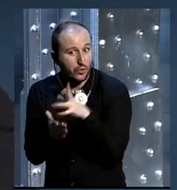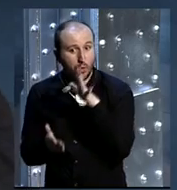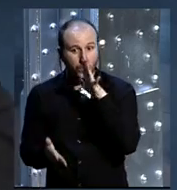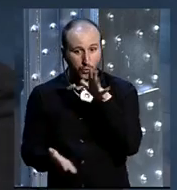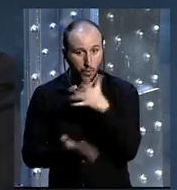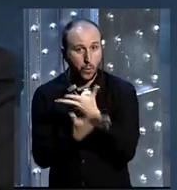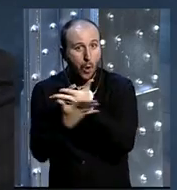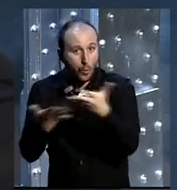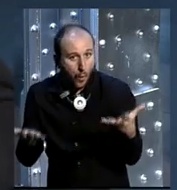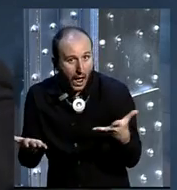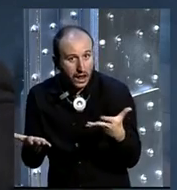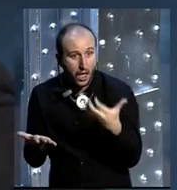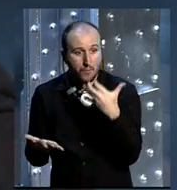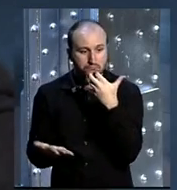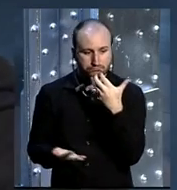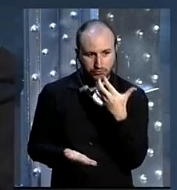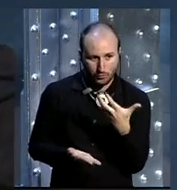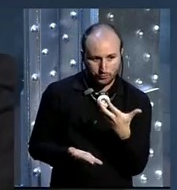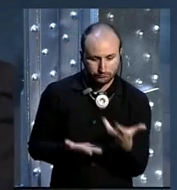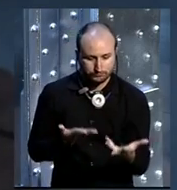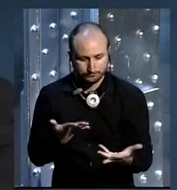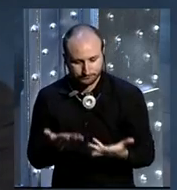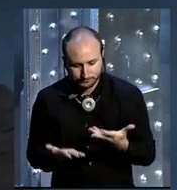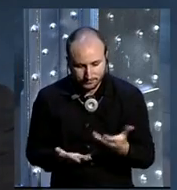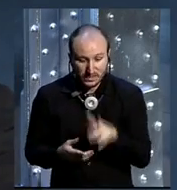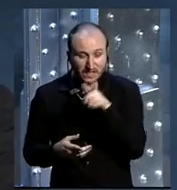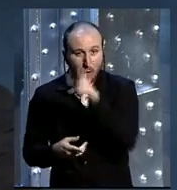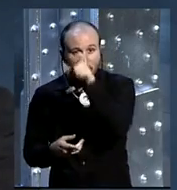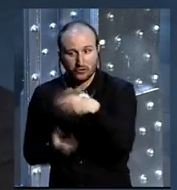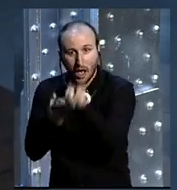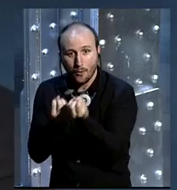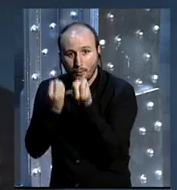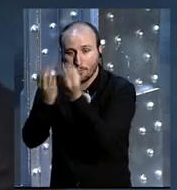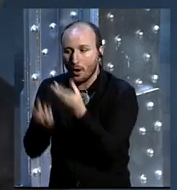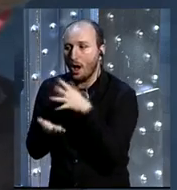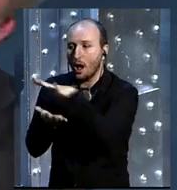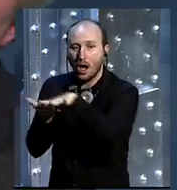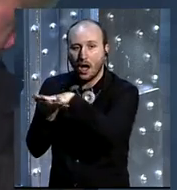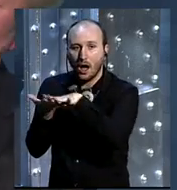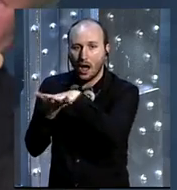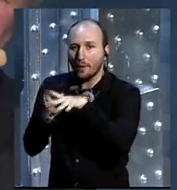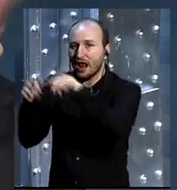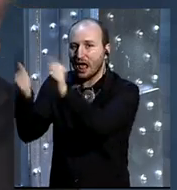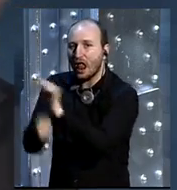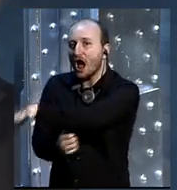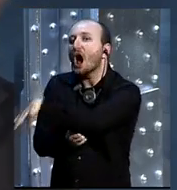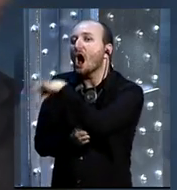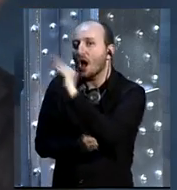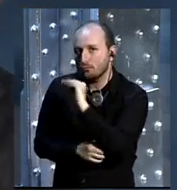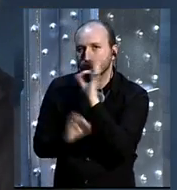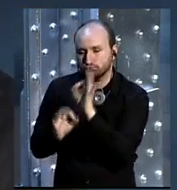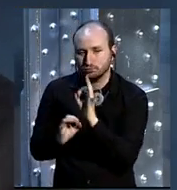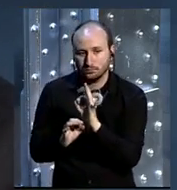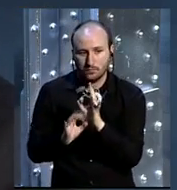realmente decirle a la gente lo que le tenemos que decir de forma que lo entiendan. Supongo que ya están todos familiarizados con